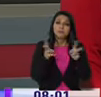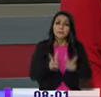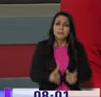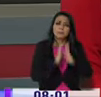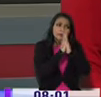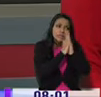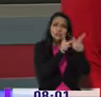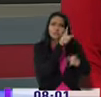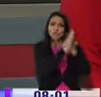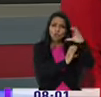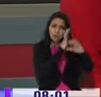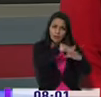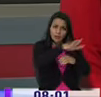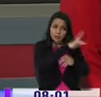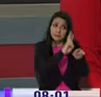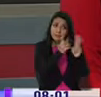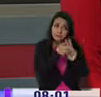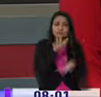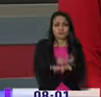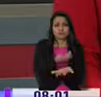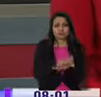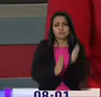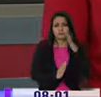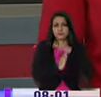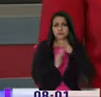a la tranquilidad y también a la paz.